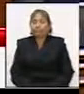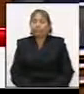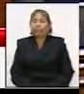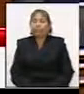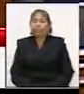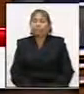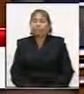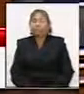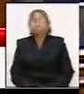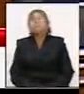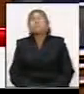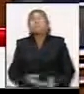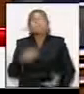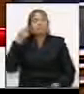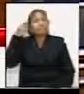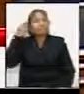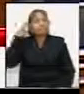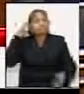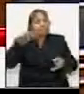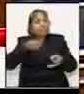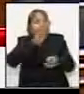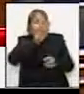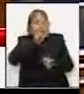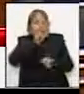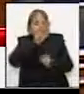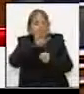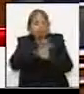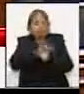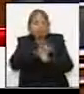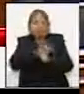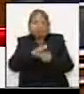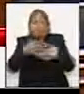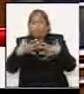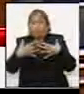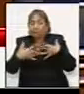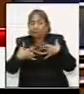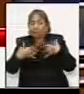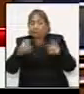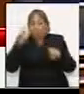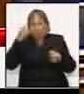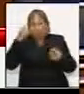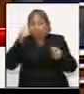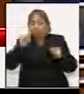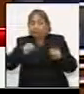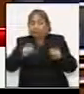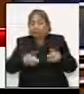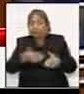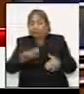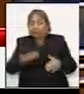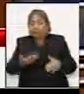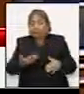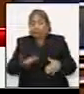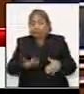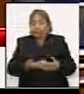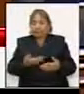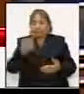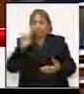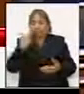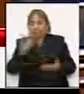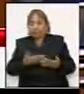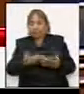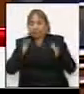la decisión política, el compromiso del sector, que pienso que sí lo hay, yo conozco